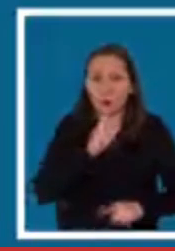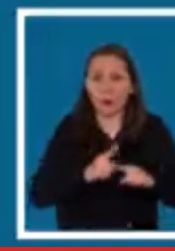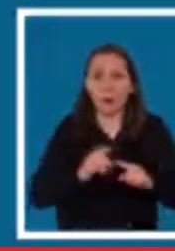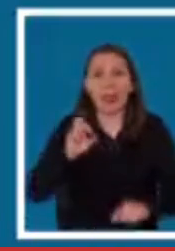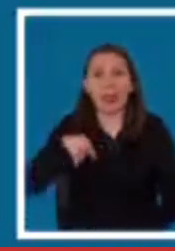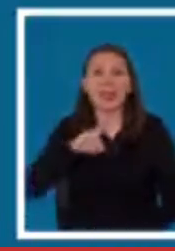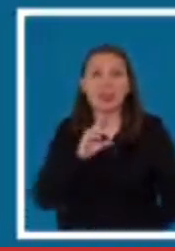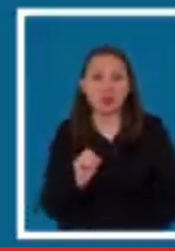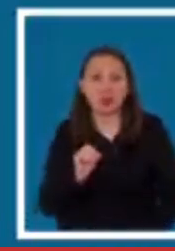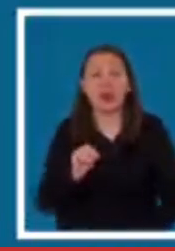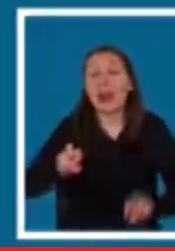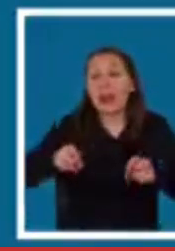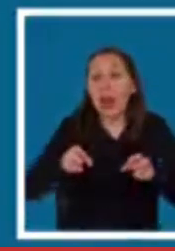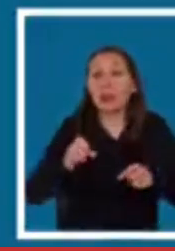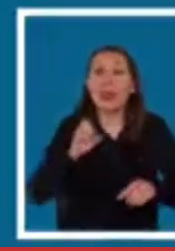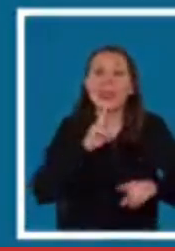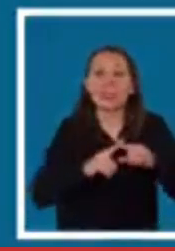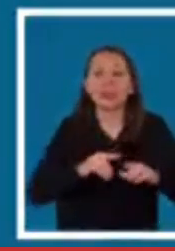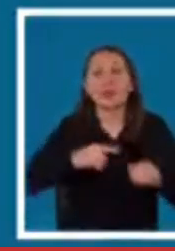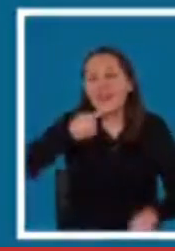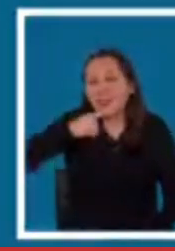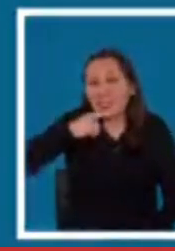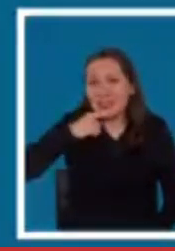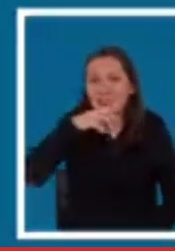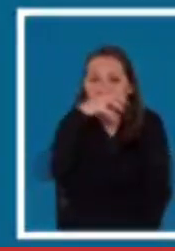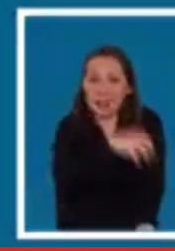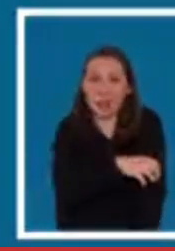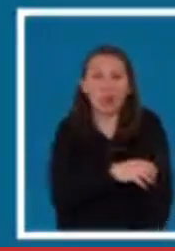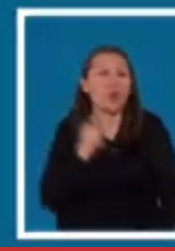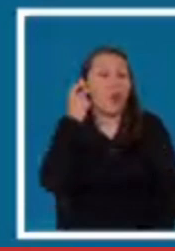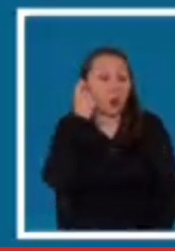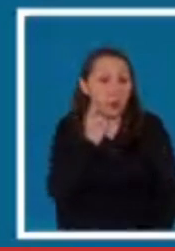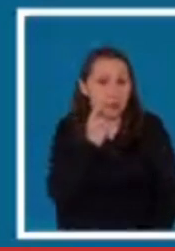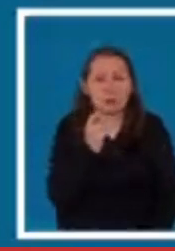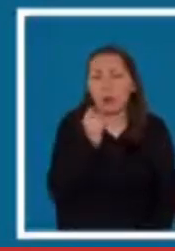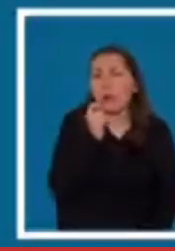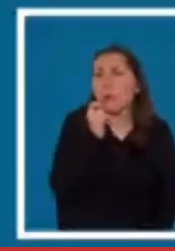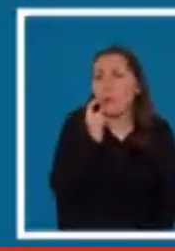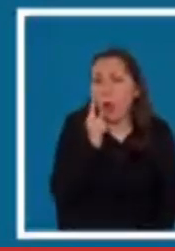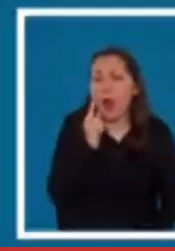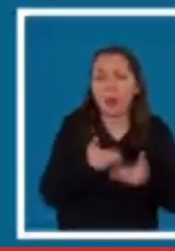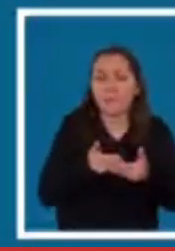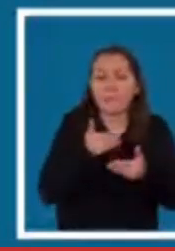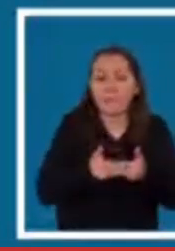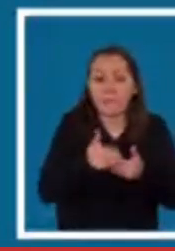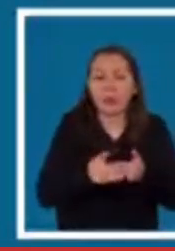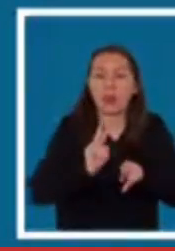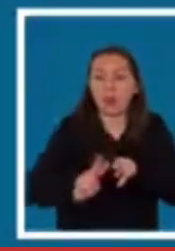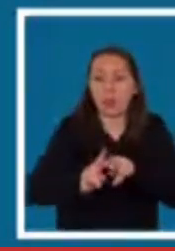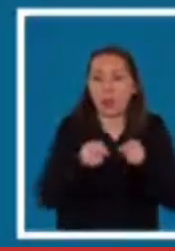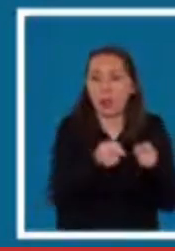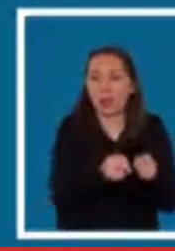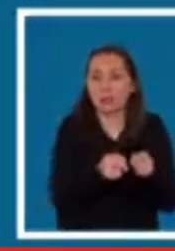Ernesto Ramírez Peña de radio Éxito de San Vicente taguatagua región de Cuáles son los pasos que deben abordar